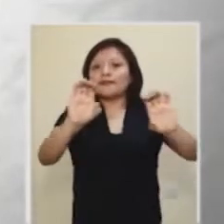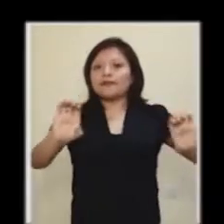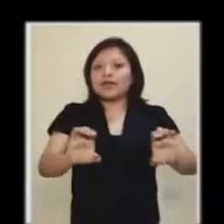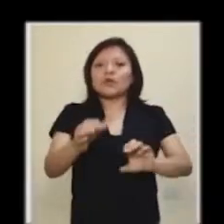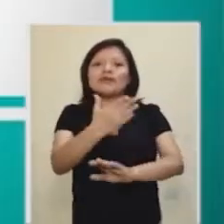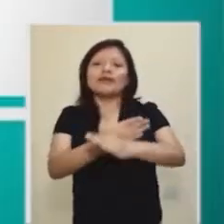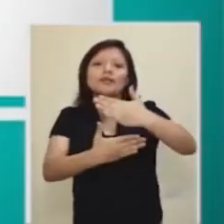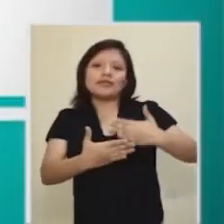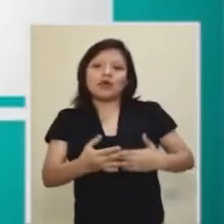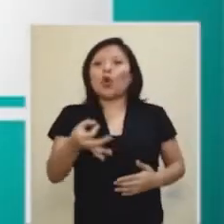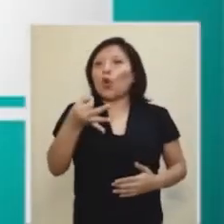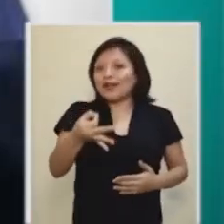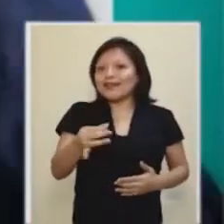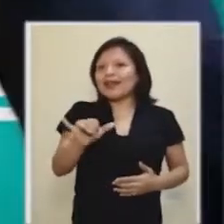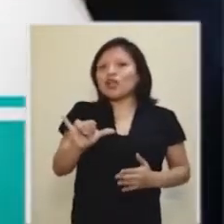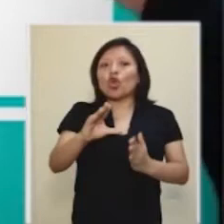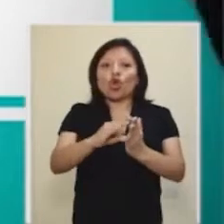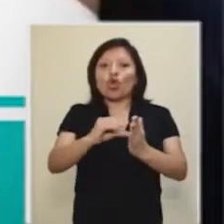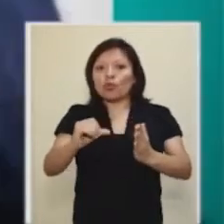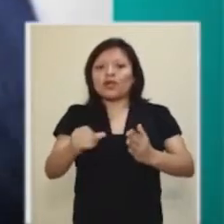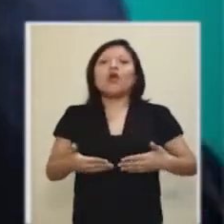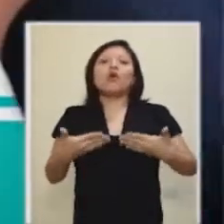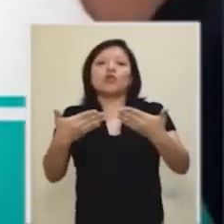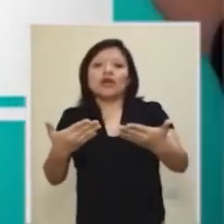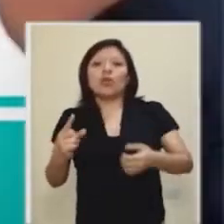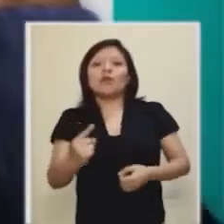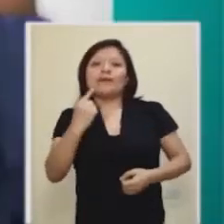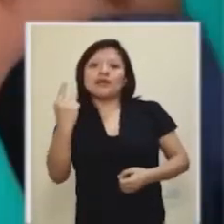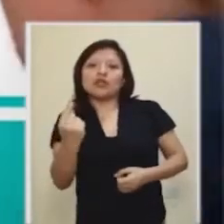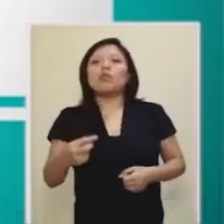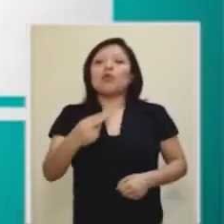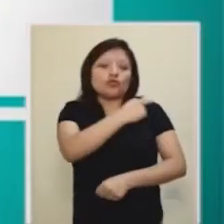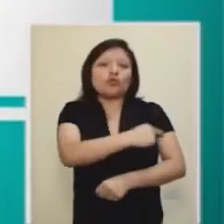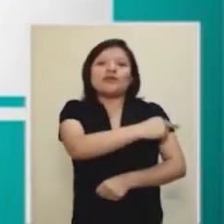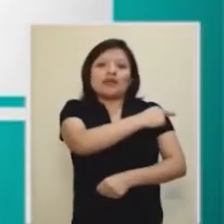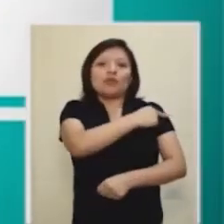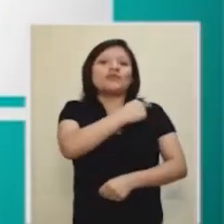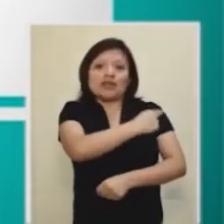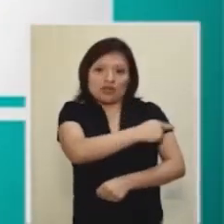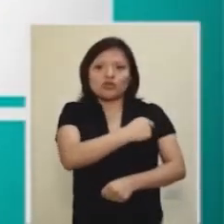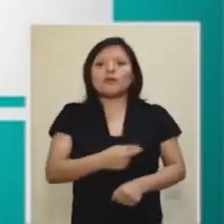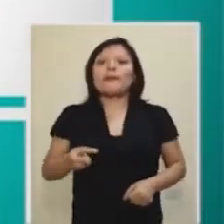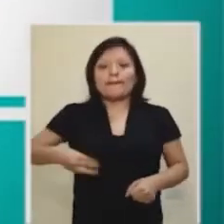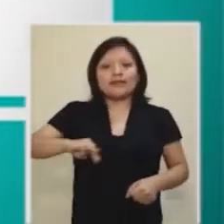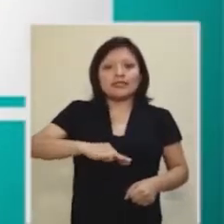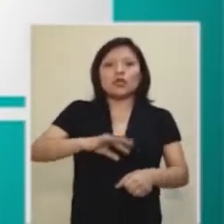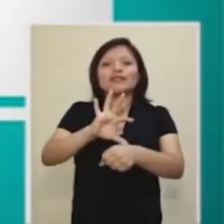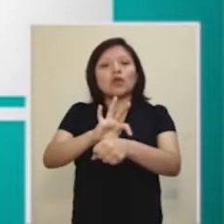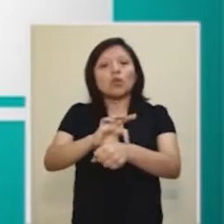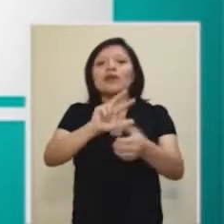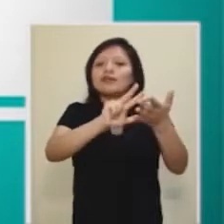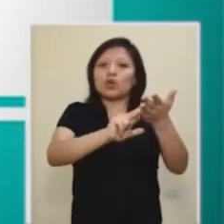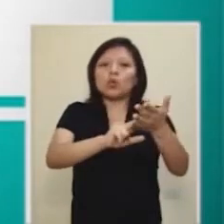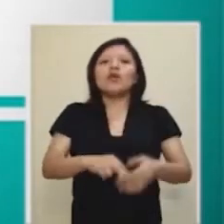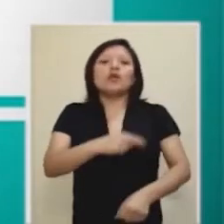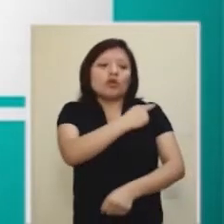dentro de las mismas instituciones educativas, el poder ingresar a, a diferentes temas de trabajo, programas, el Ministerio de Trabajo también